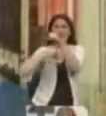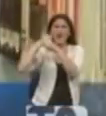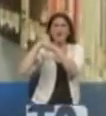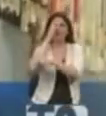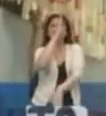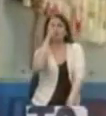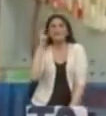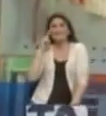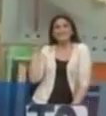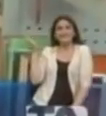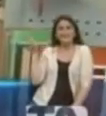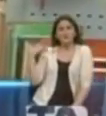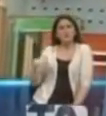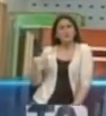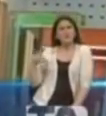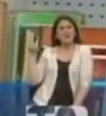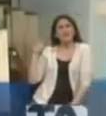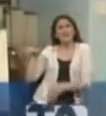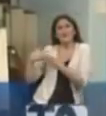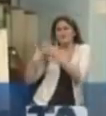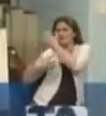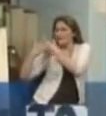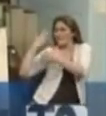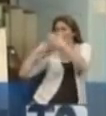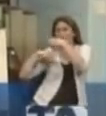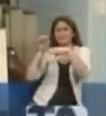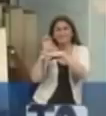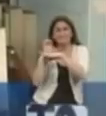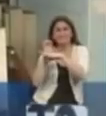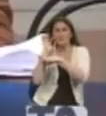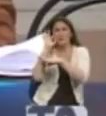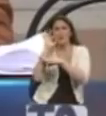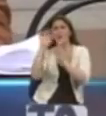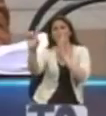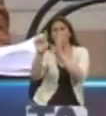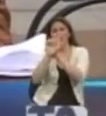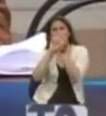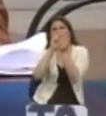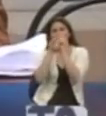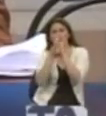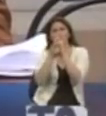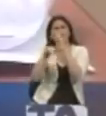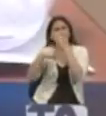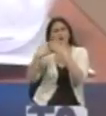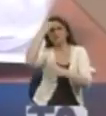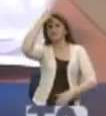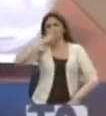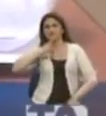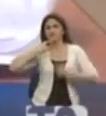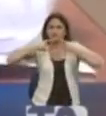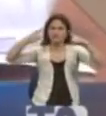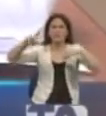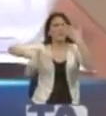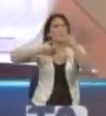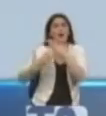Es la memoria de la historia política del Ecuador, la que se construye con leyes, reformas y resoluciones desde la primera